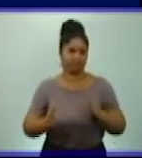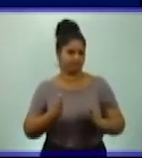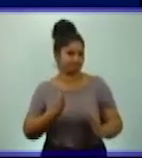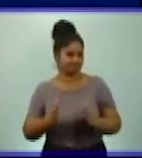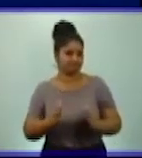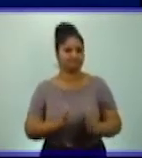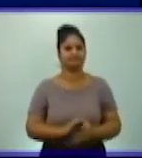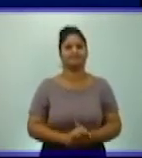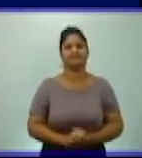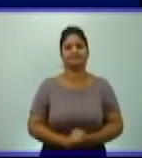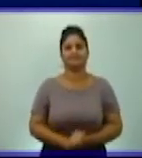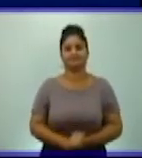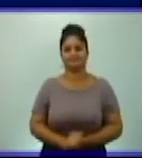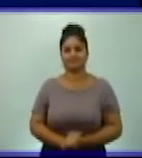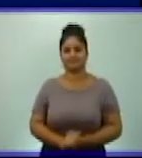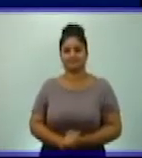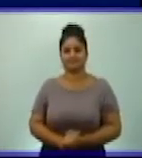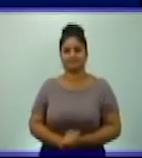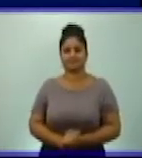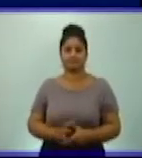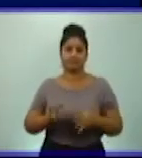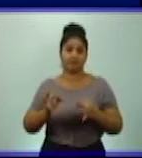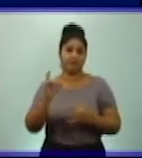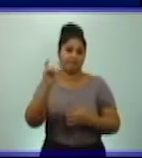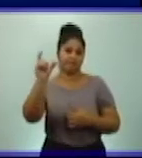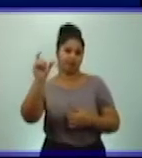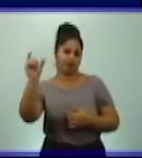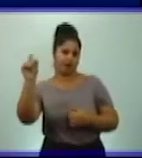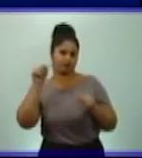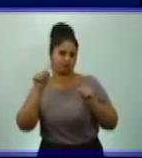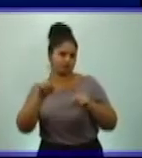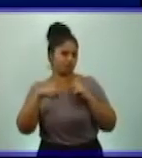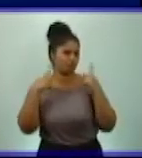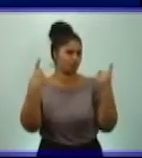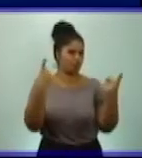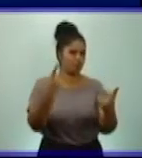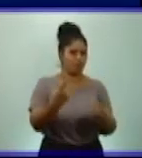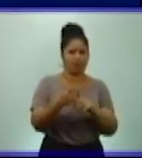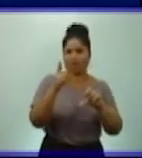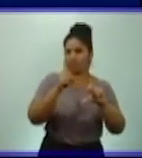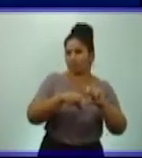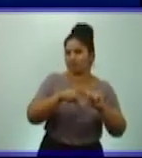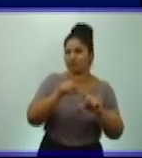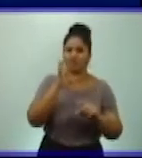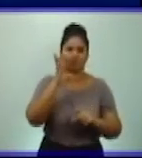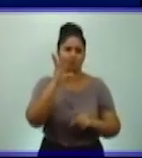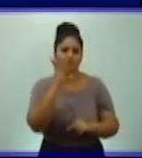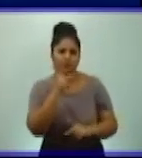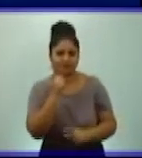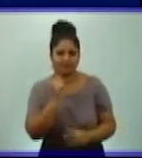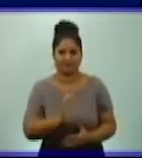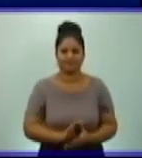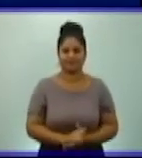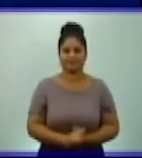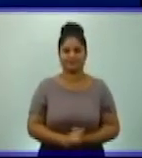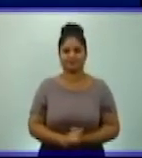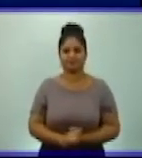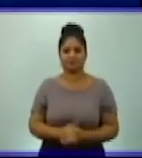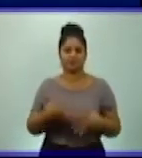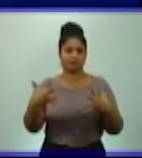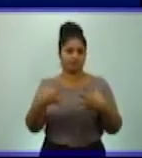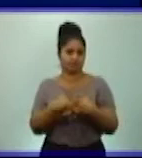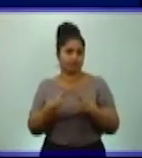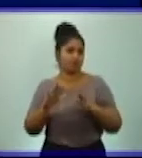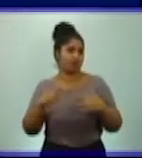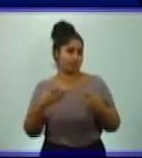tan rebuscada, diríamos, le aporta a la poesía barroca el lujo verbal, que es una de las